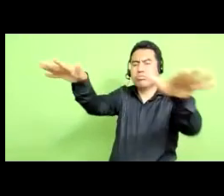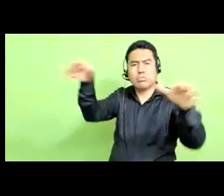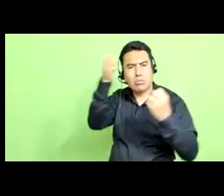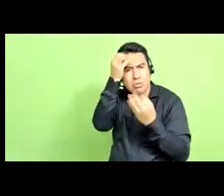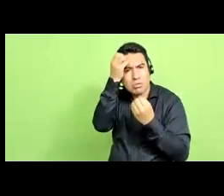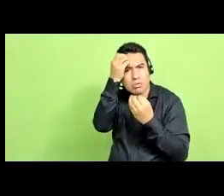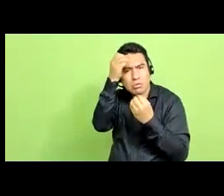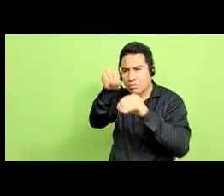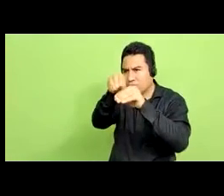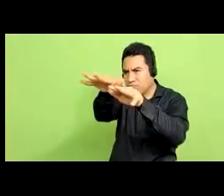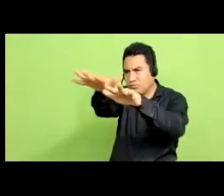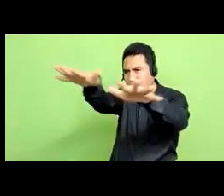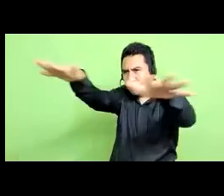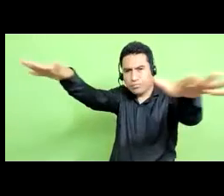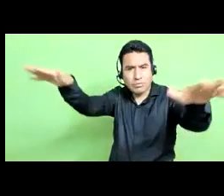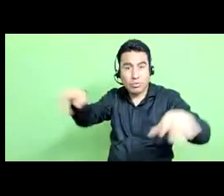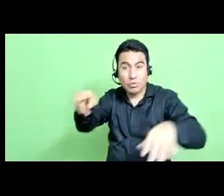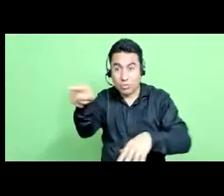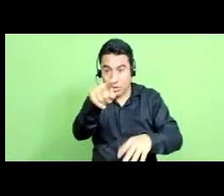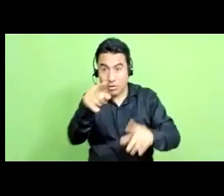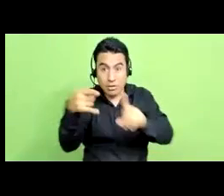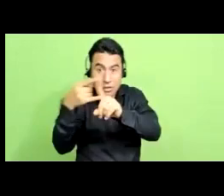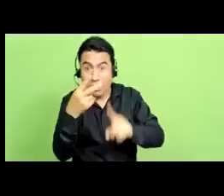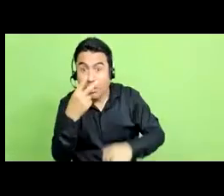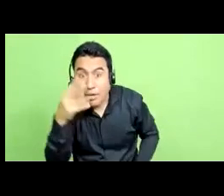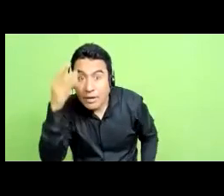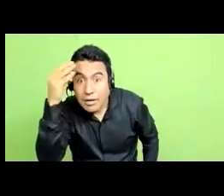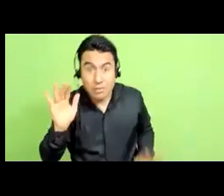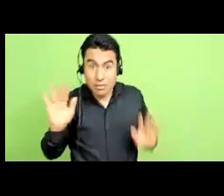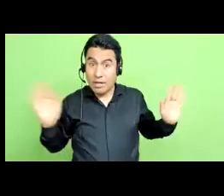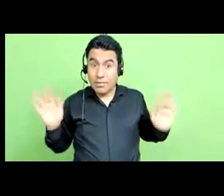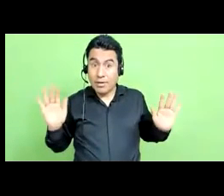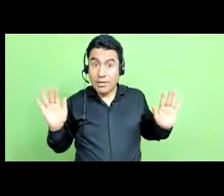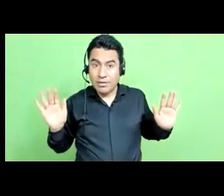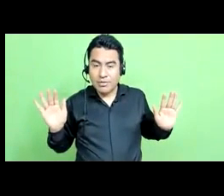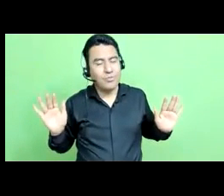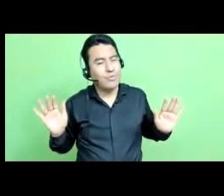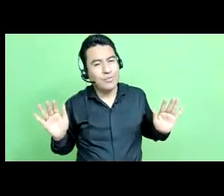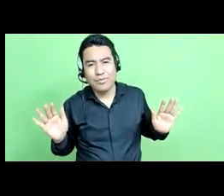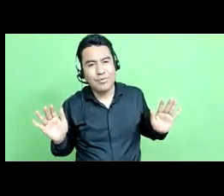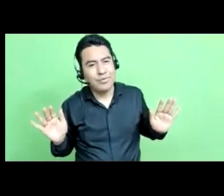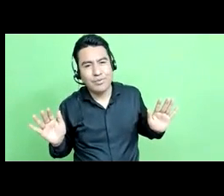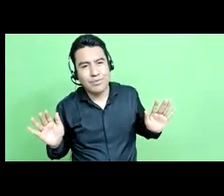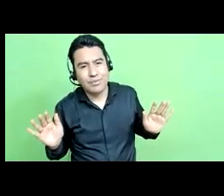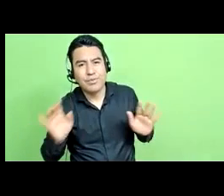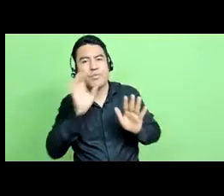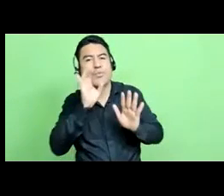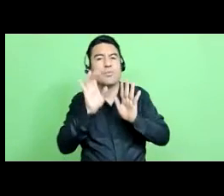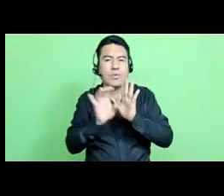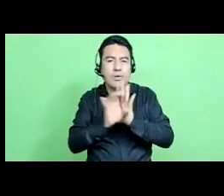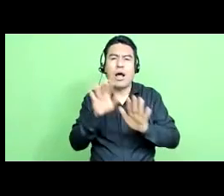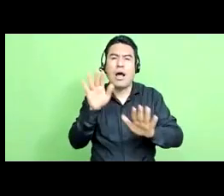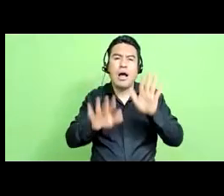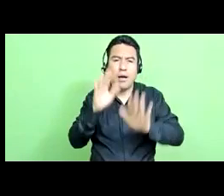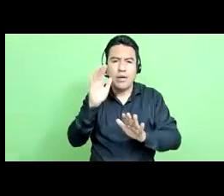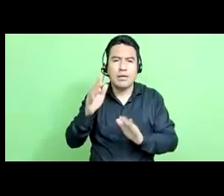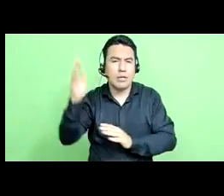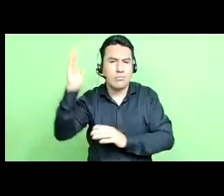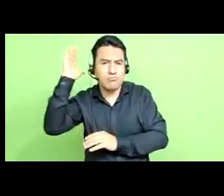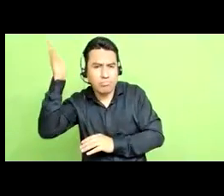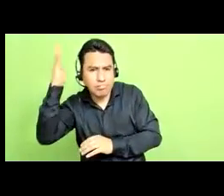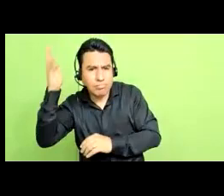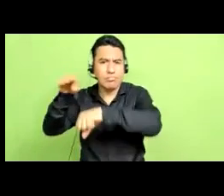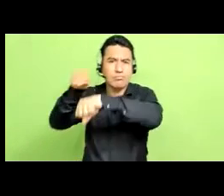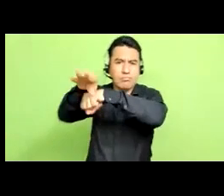solamente participar en las sesiones no muchas veces hay exposiciones que son muy buenas